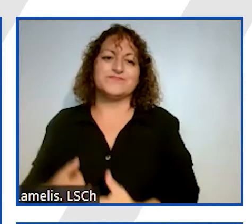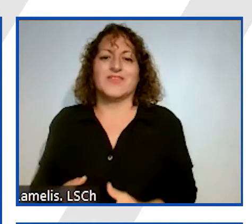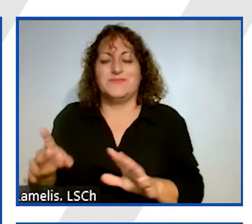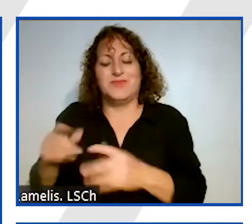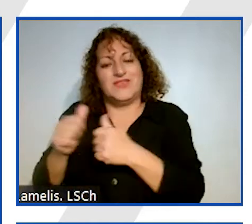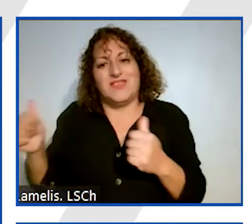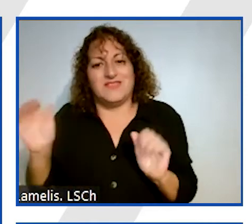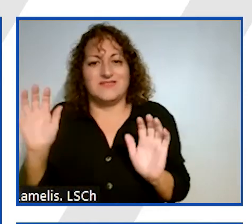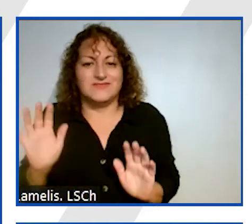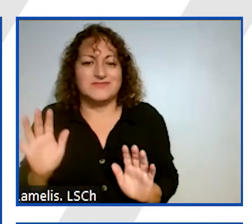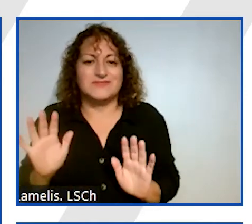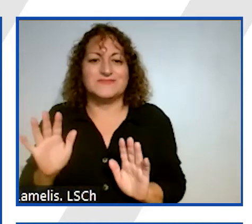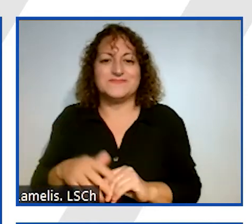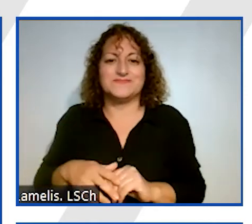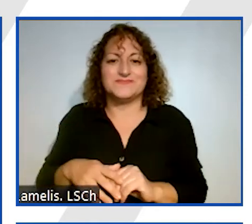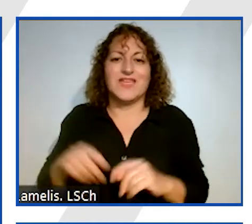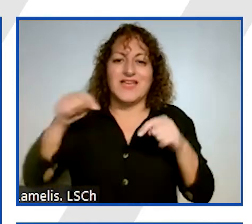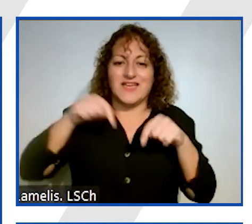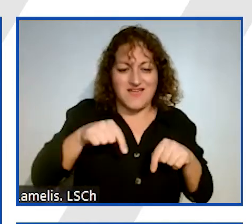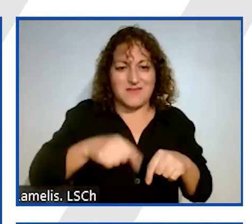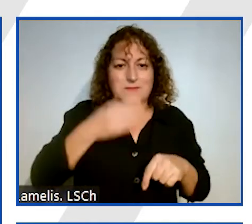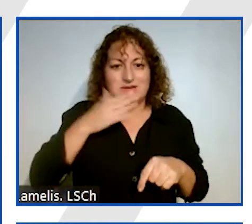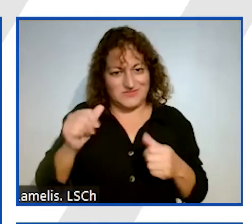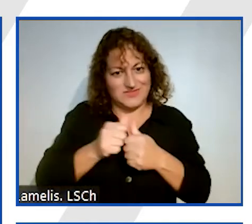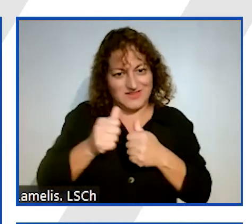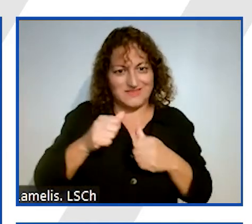tan lejos, vámonos acá.